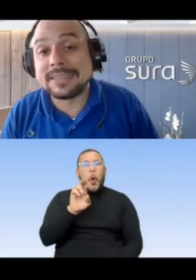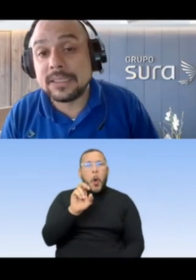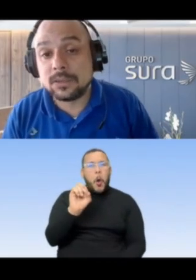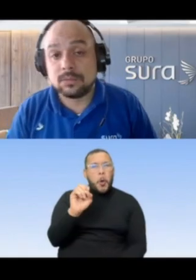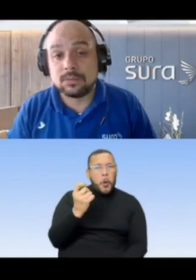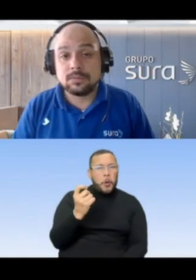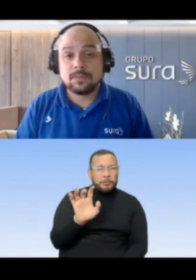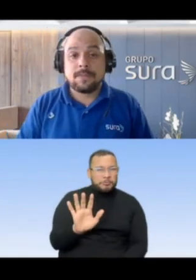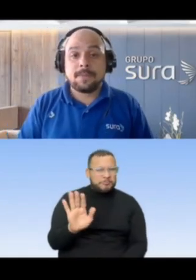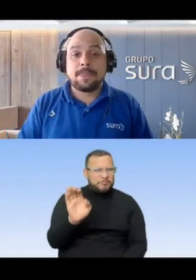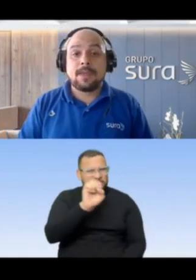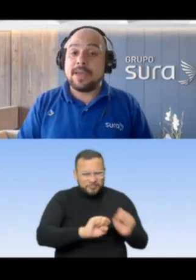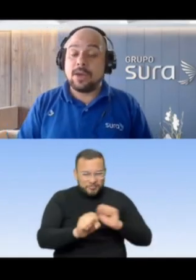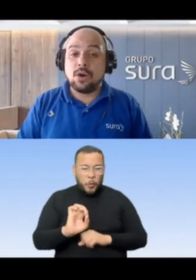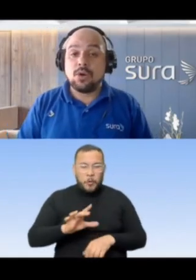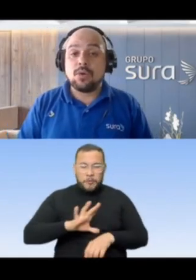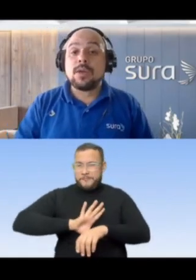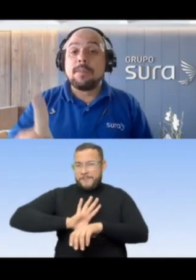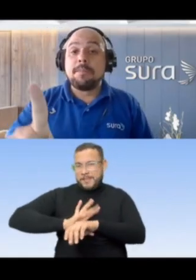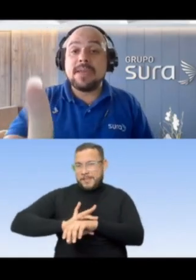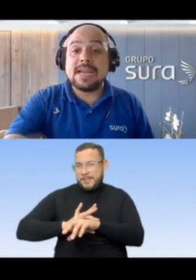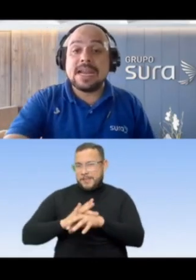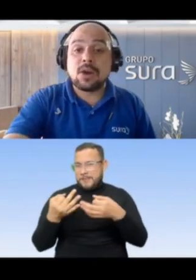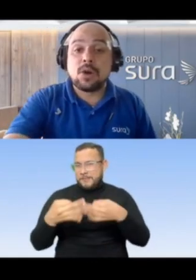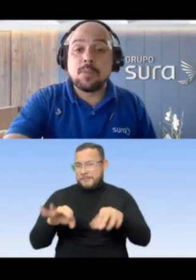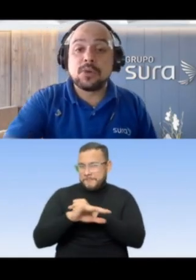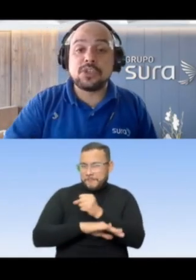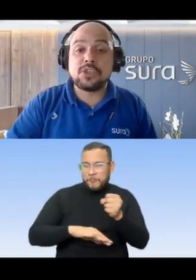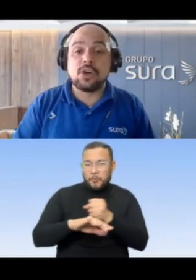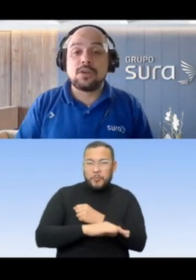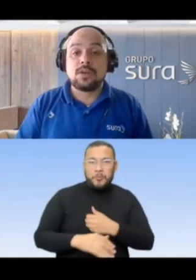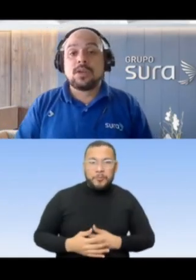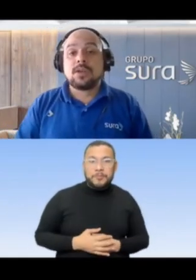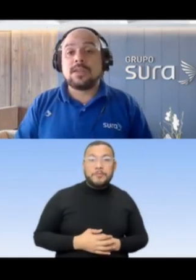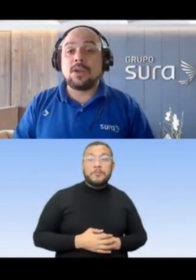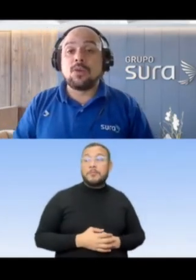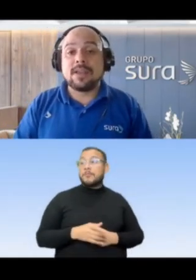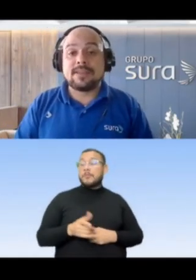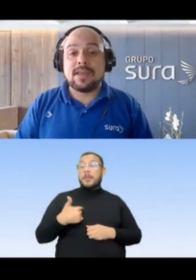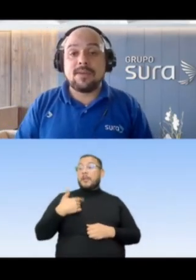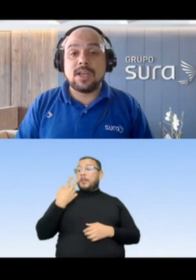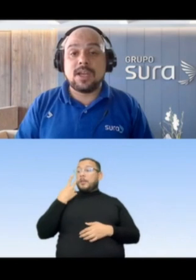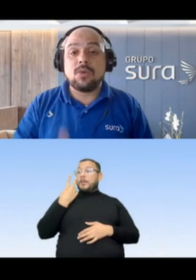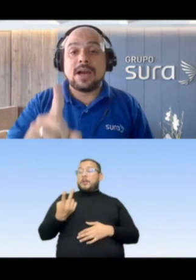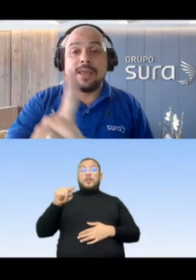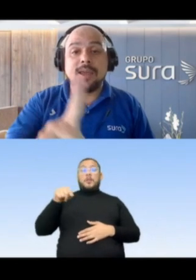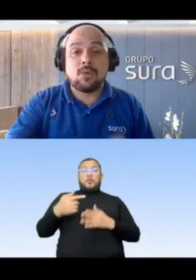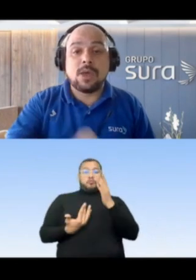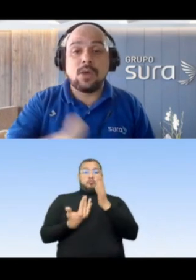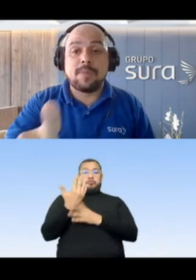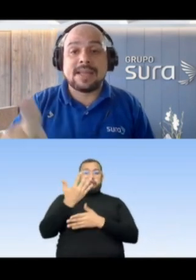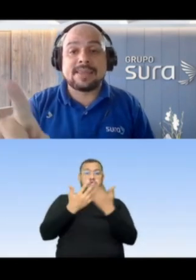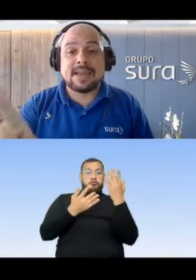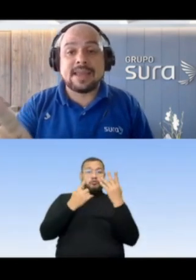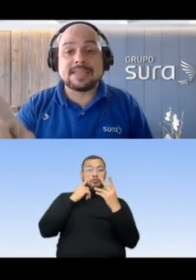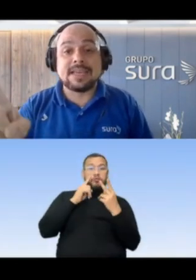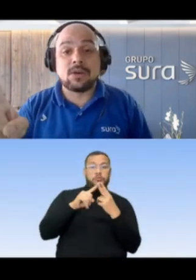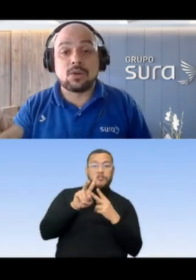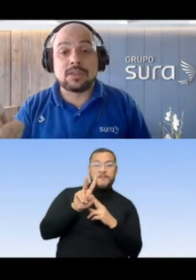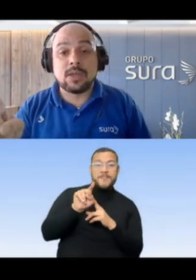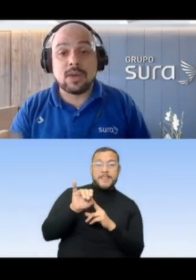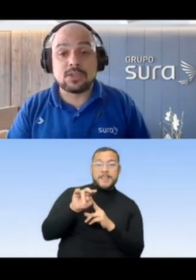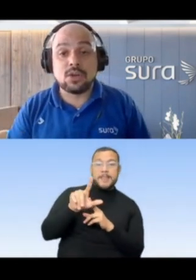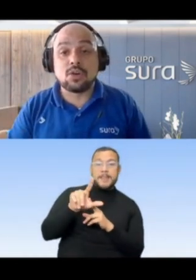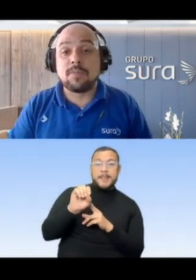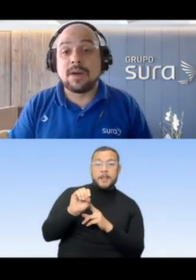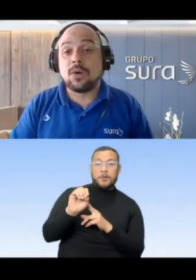médico básico. Pero ojo, mire la composición del guante de vinilo, adecuado para tareas